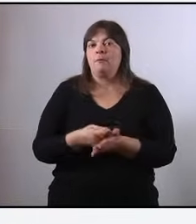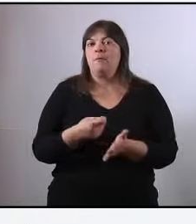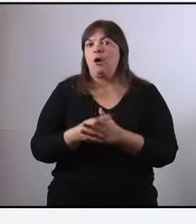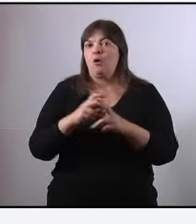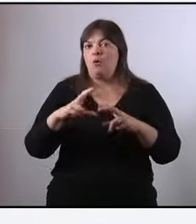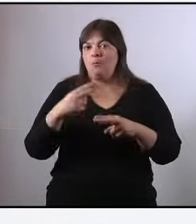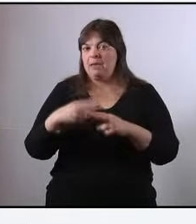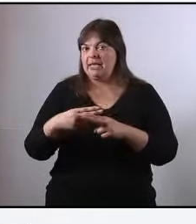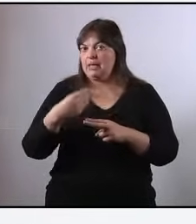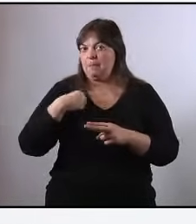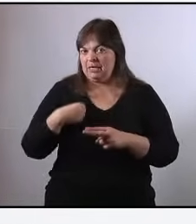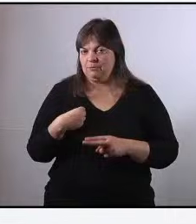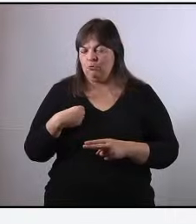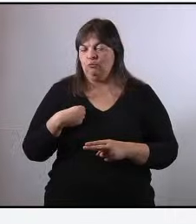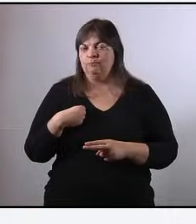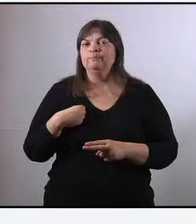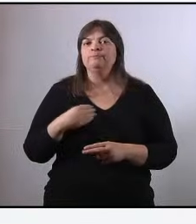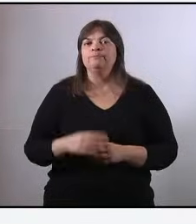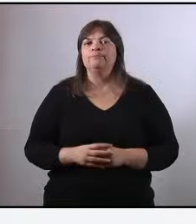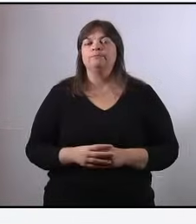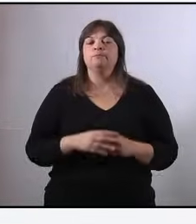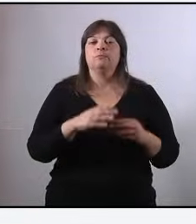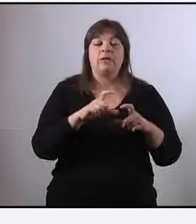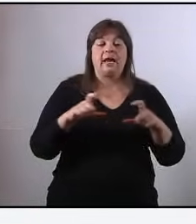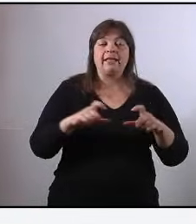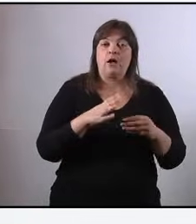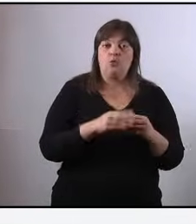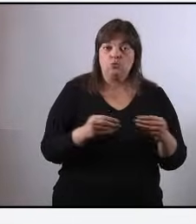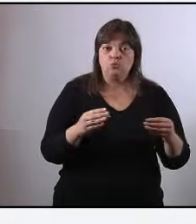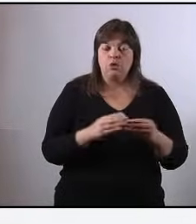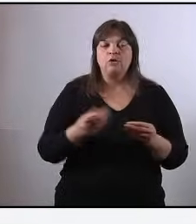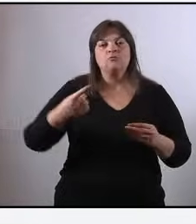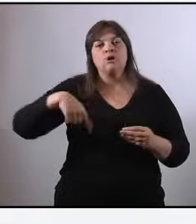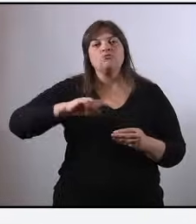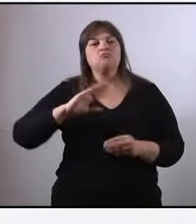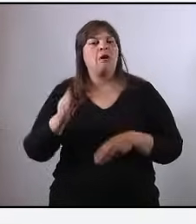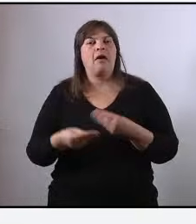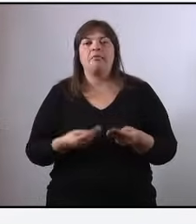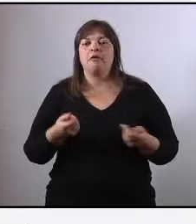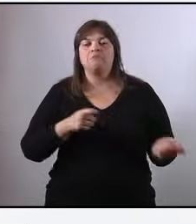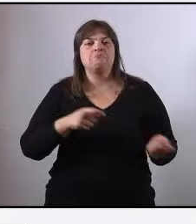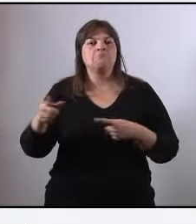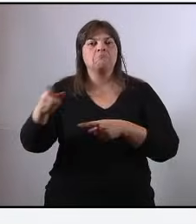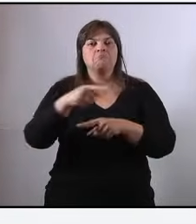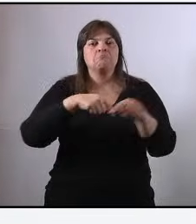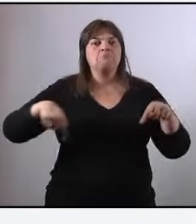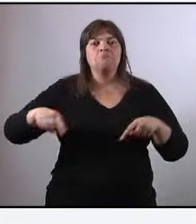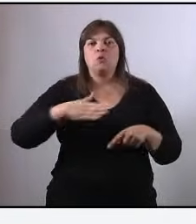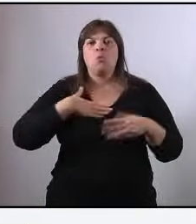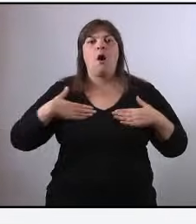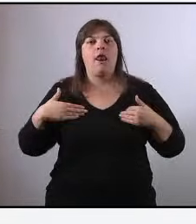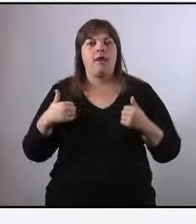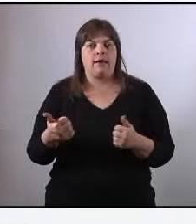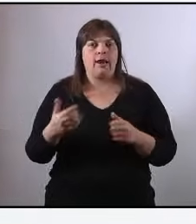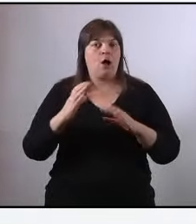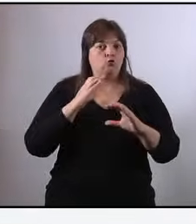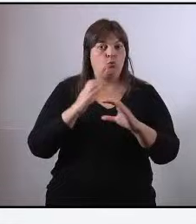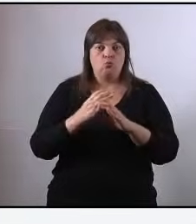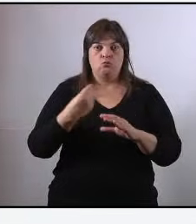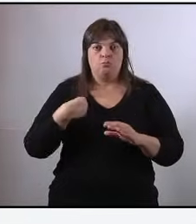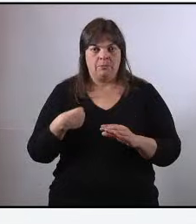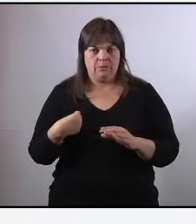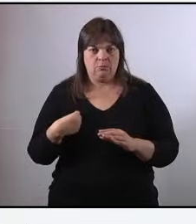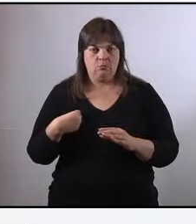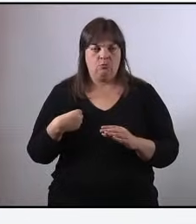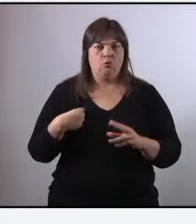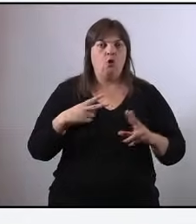billete. Los usuarios de esta tarjeta pueden hacer cualquier desplazamiento en autobús que tenga origen